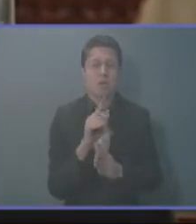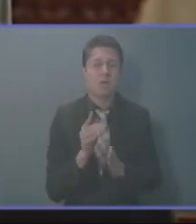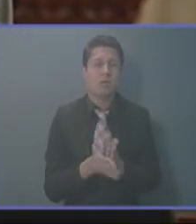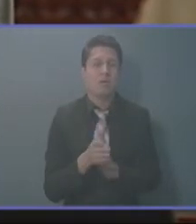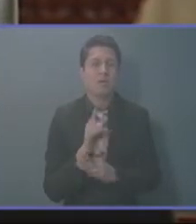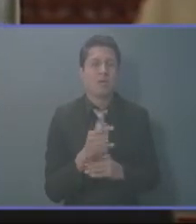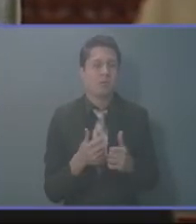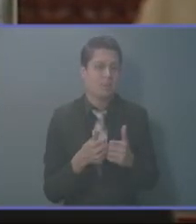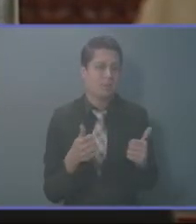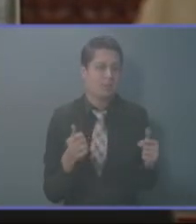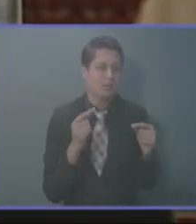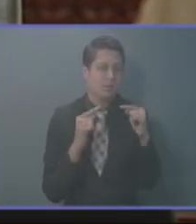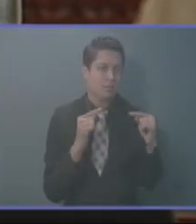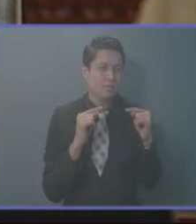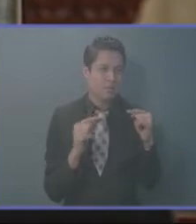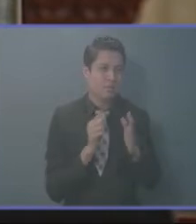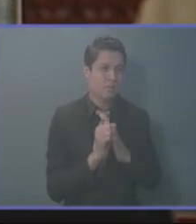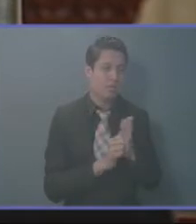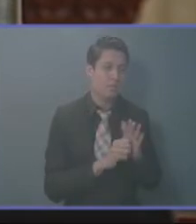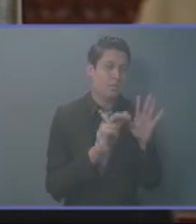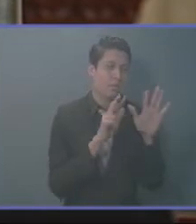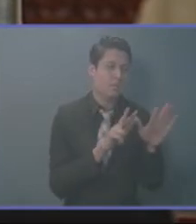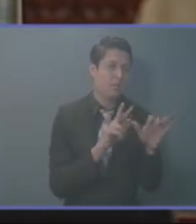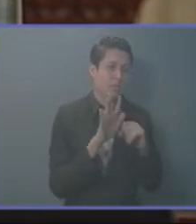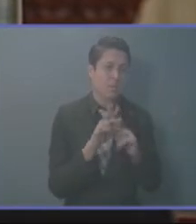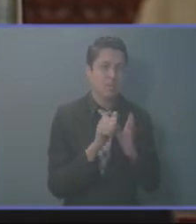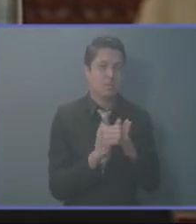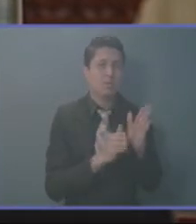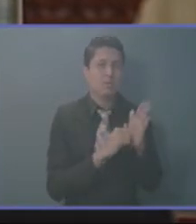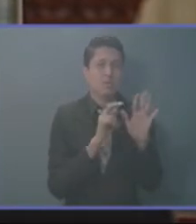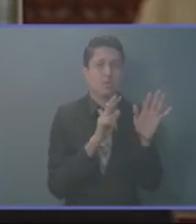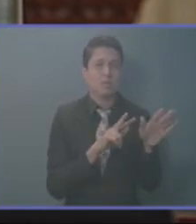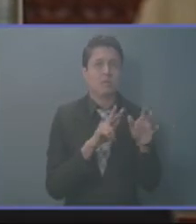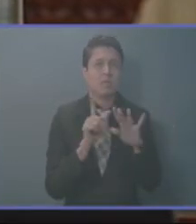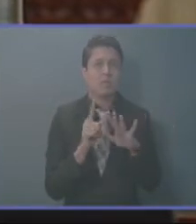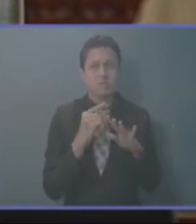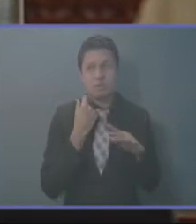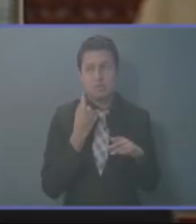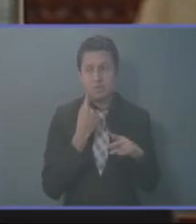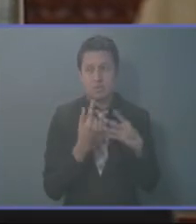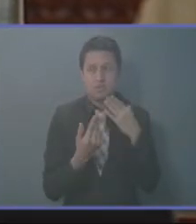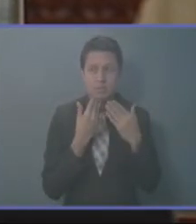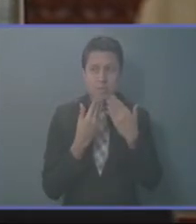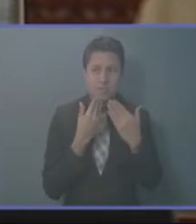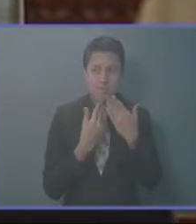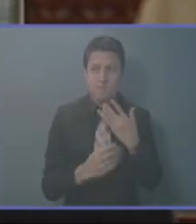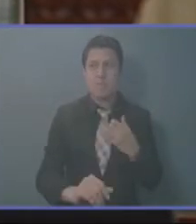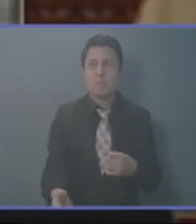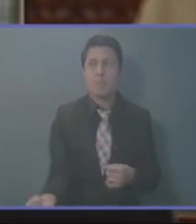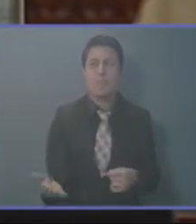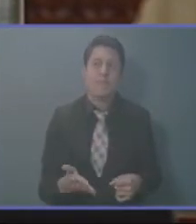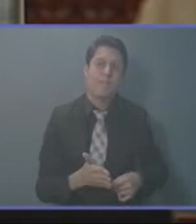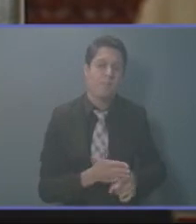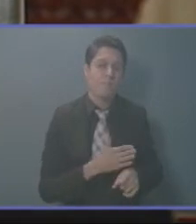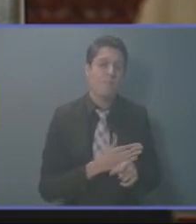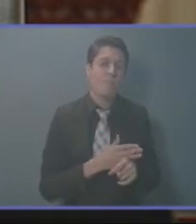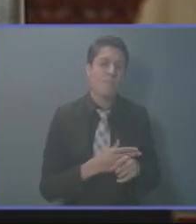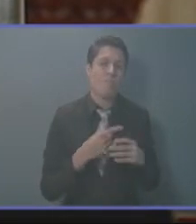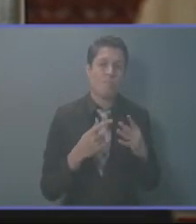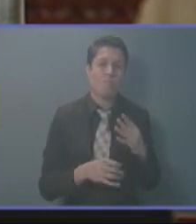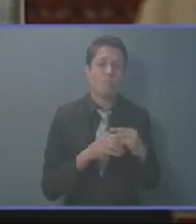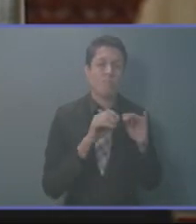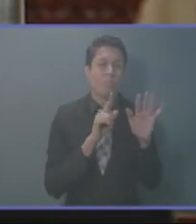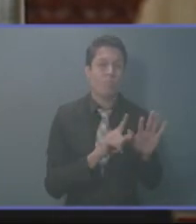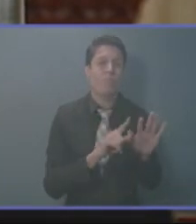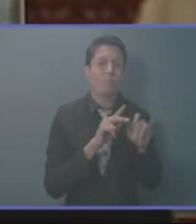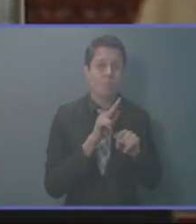artículos 65 y 86 de la Constitución. Tal como ha sido mencionado en el apartado anterior, el decreto legislativo número